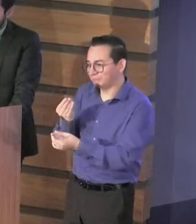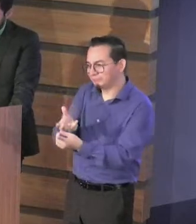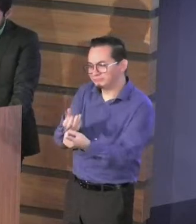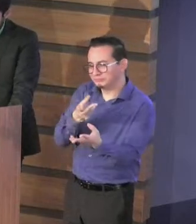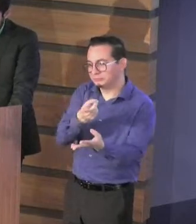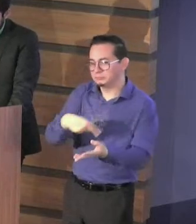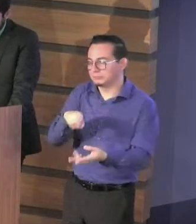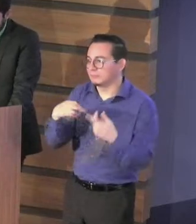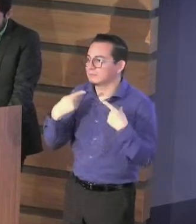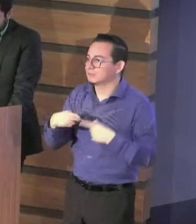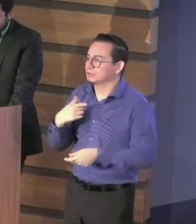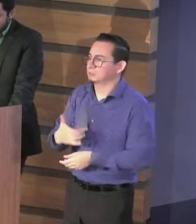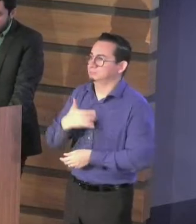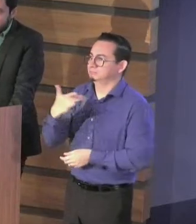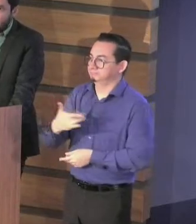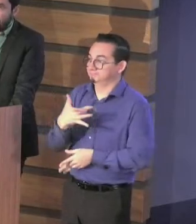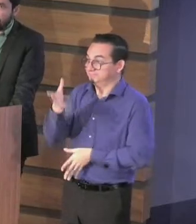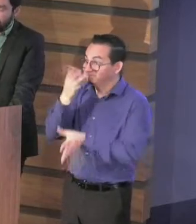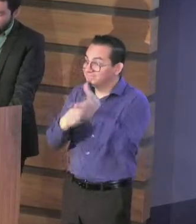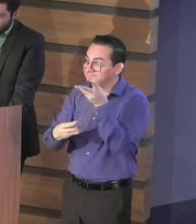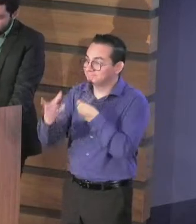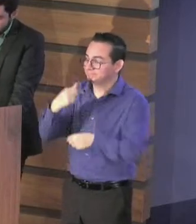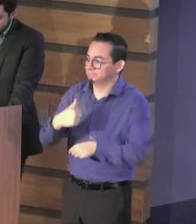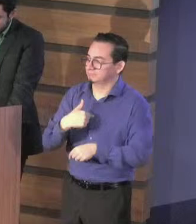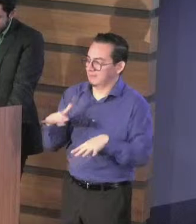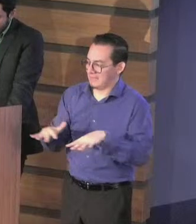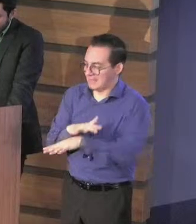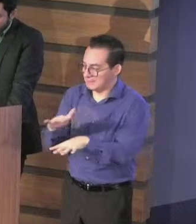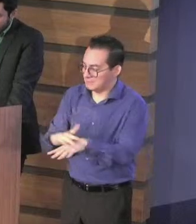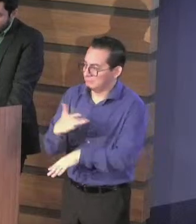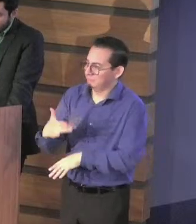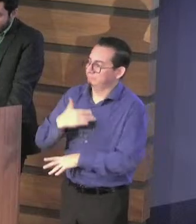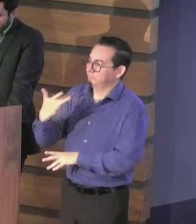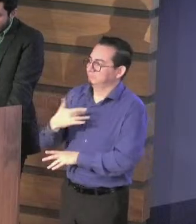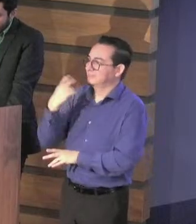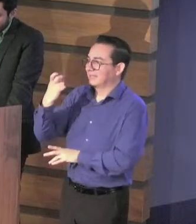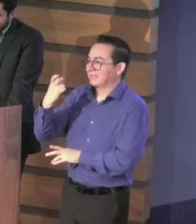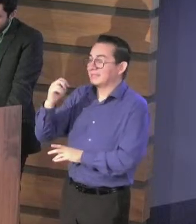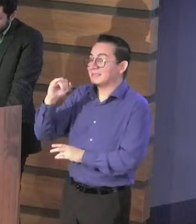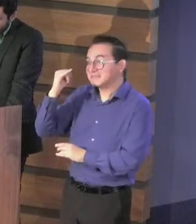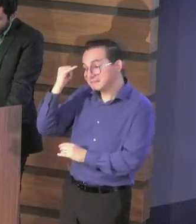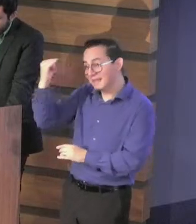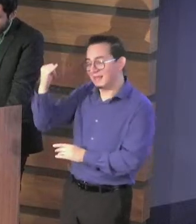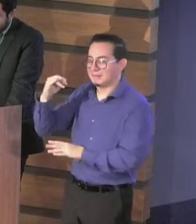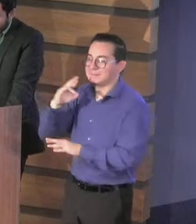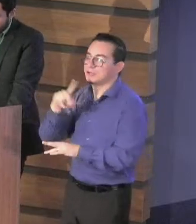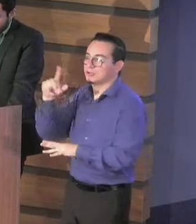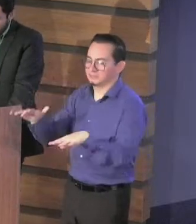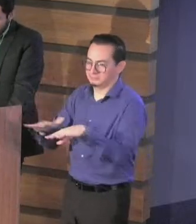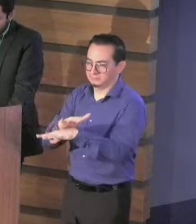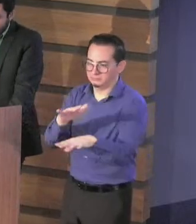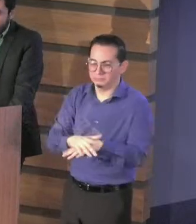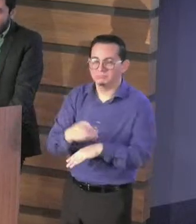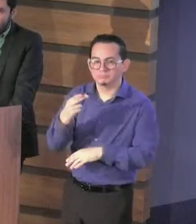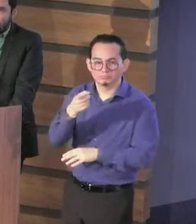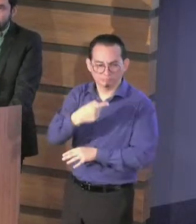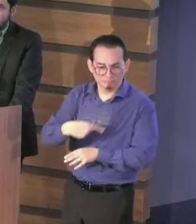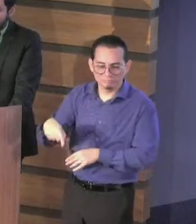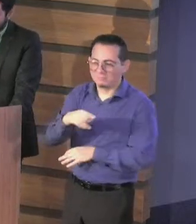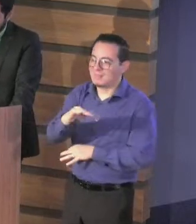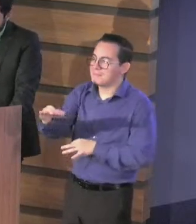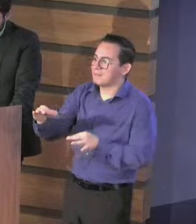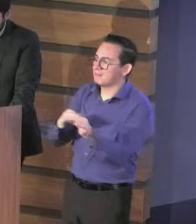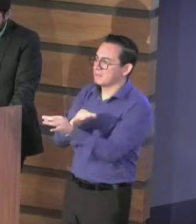transformar nuestras percepciones y abrir nuevas miradas. Solo a través del conocimiento y la empatía